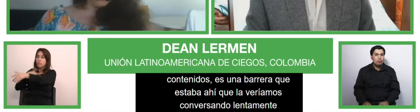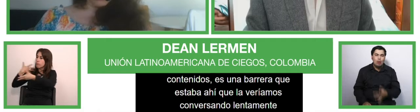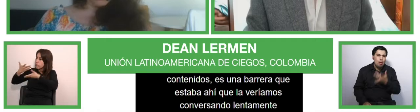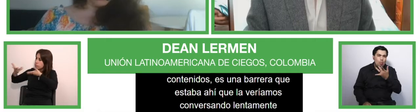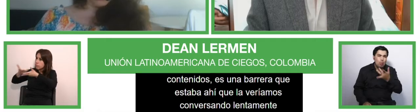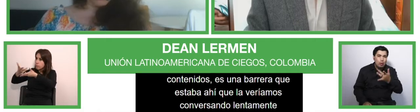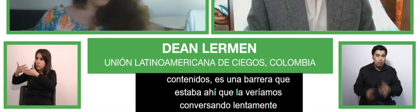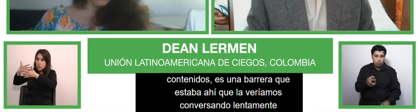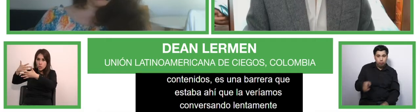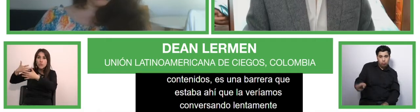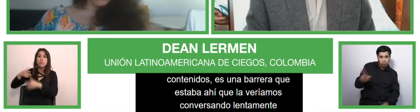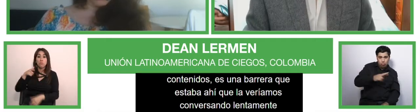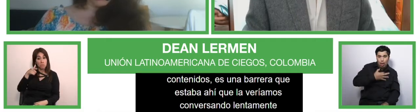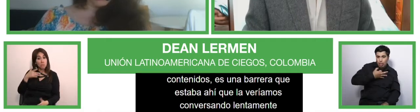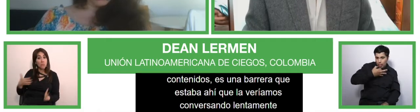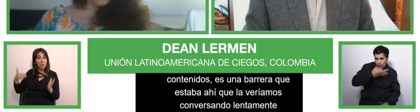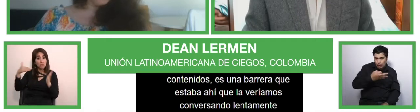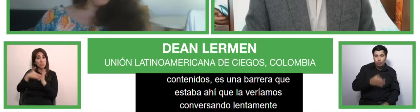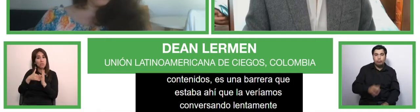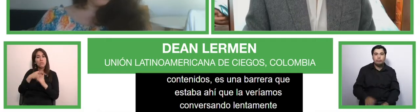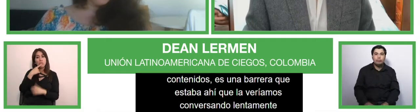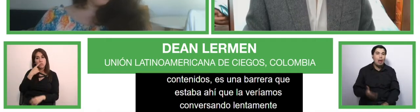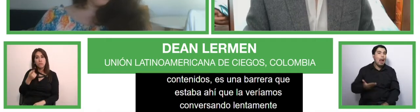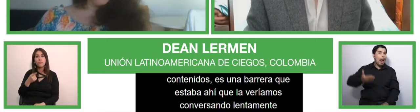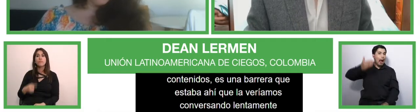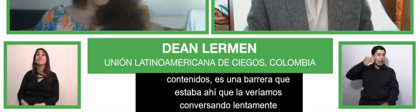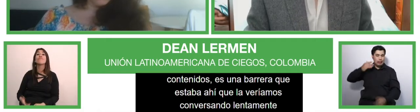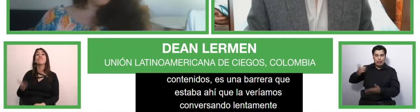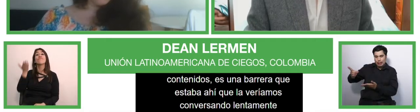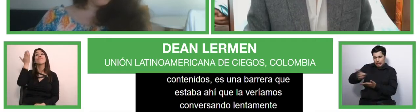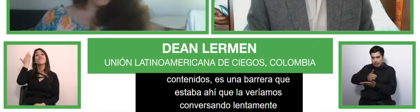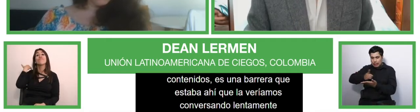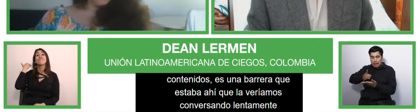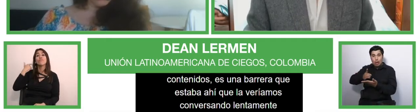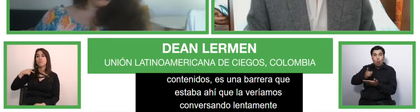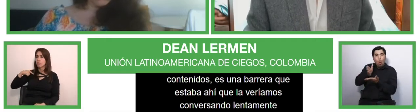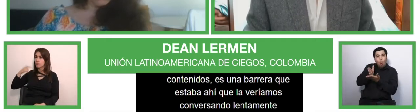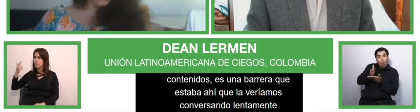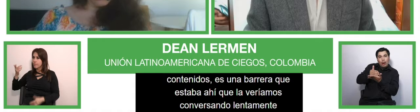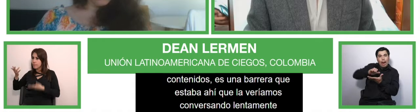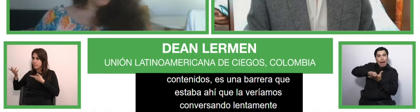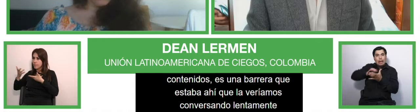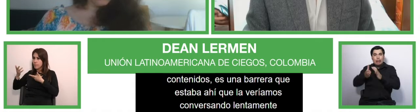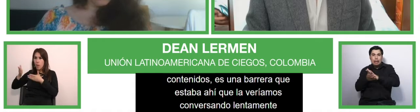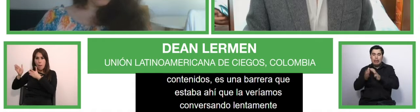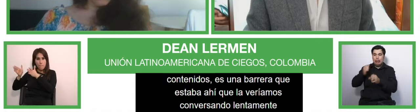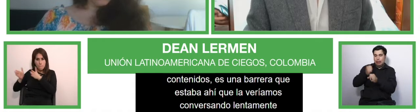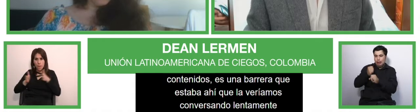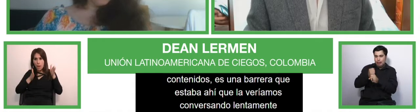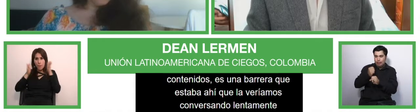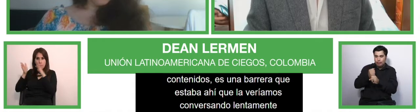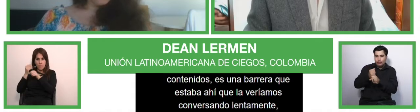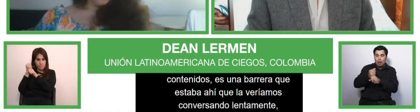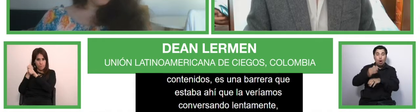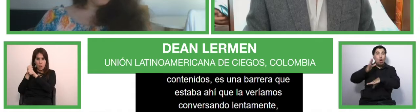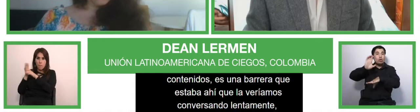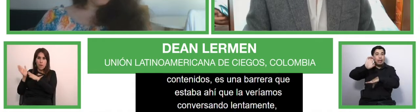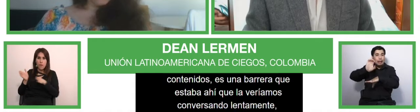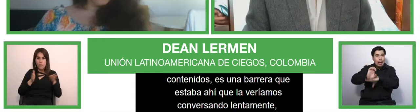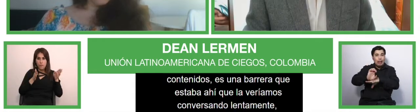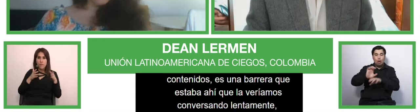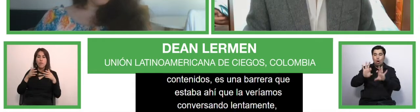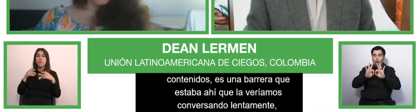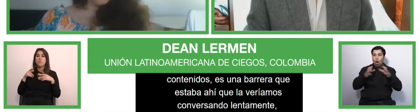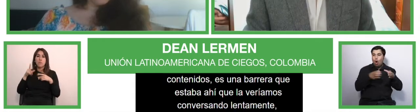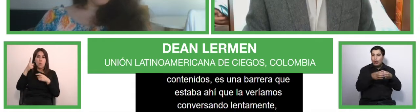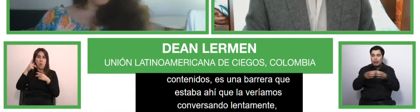Porque, repito e insisto, habíamos diseñado una estrategia de trabajo, los estados, las organizaciones que representan a las